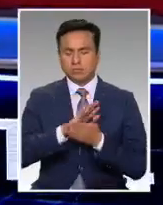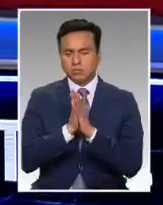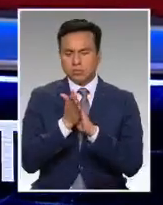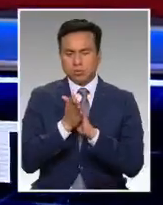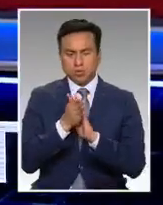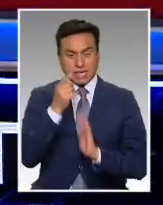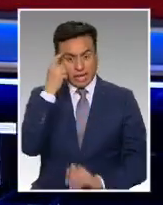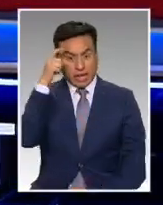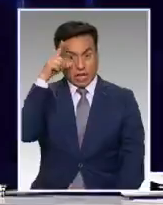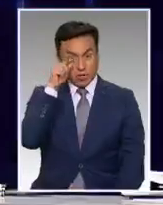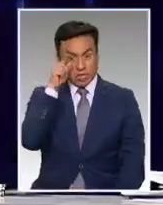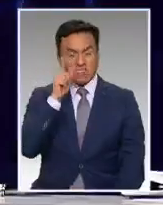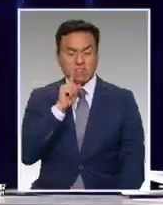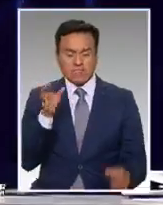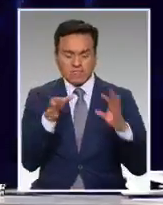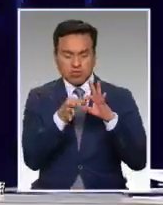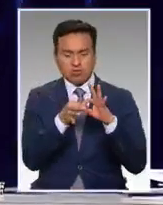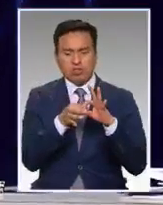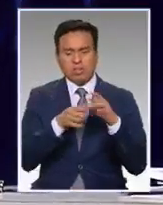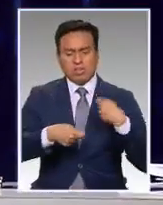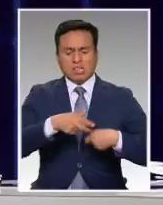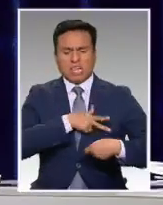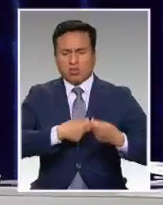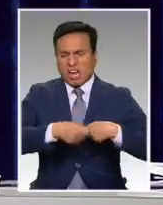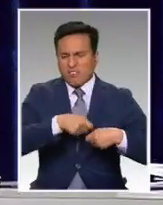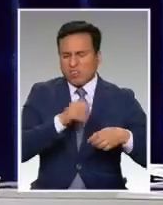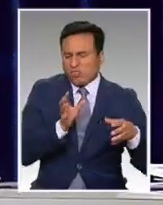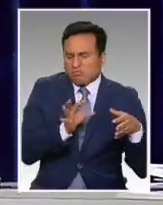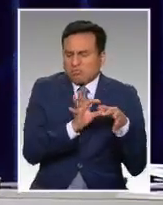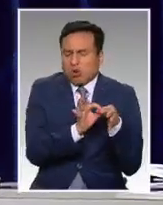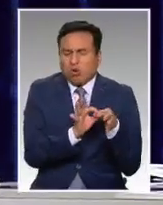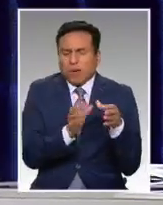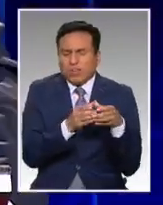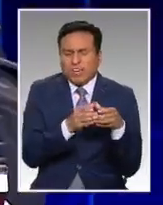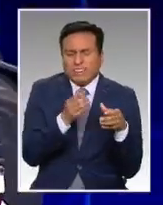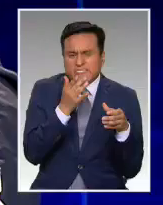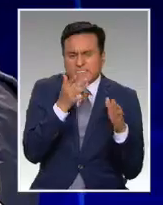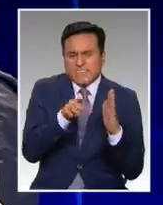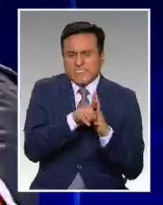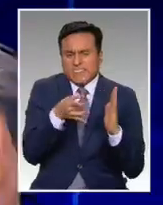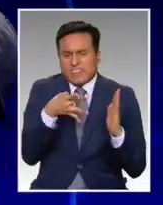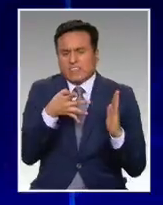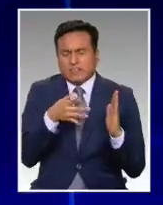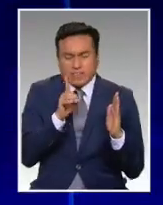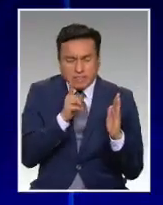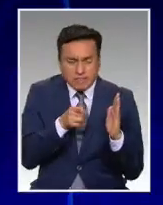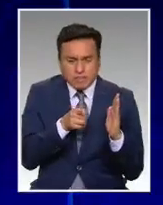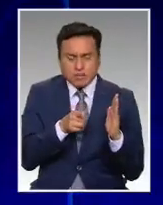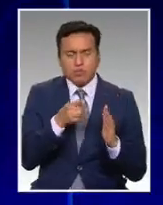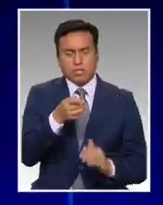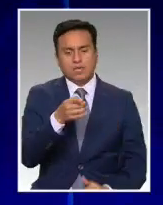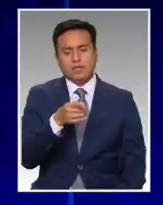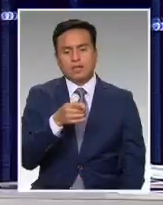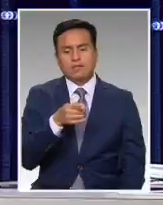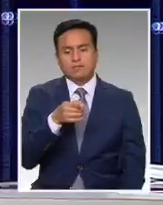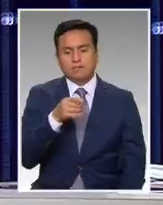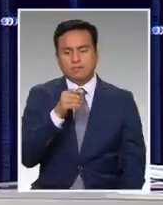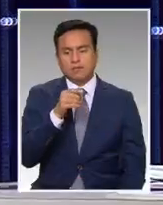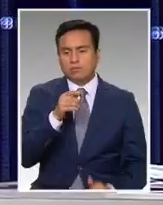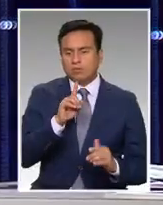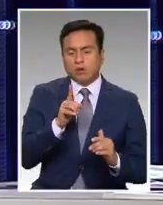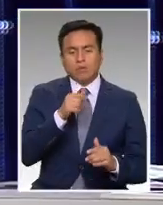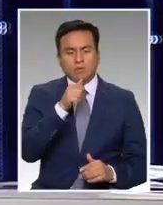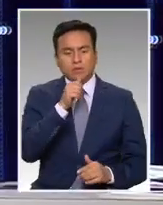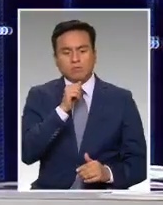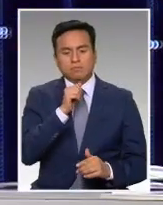alejandro guillén tiene nexos con el narcotráfico o con alguna banda delictiva agradecerlo a él por favor usted acaba de faltado de verdad no a